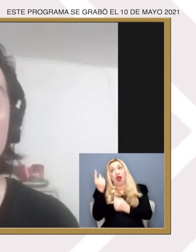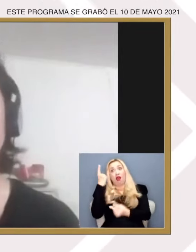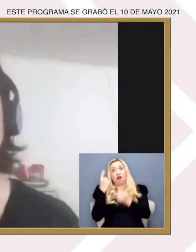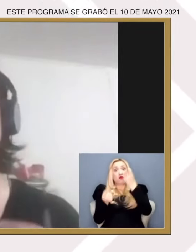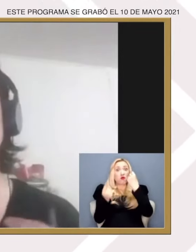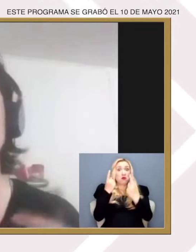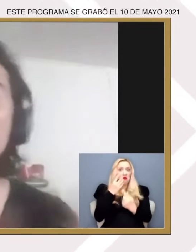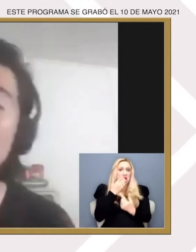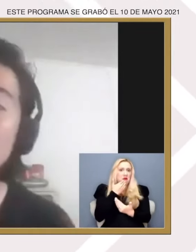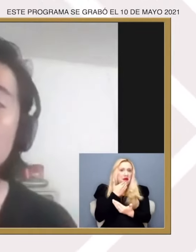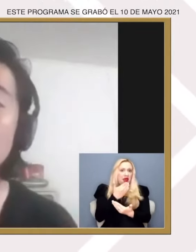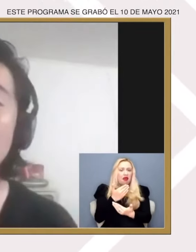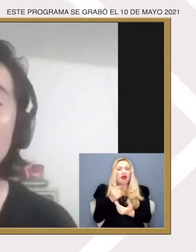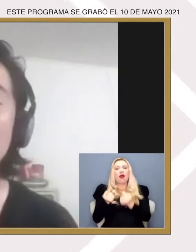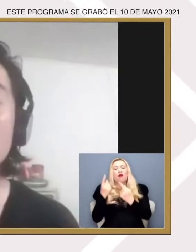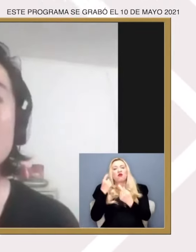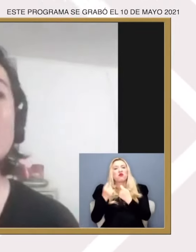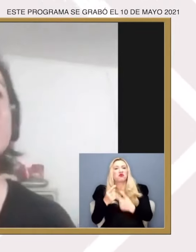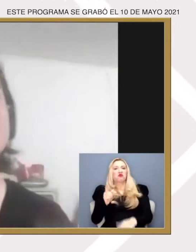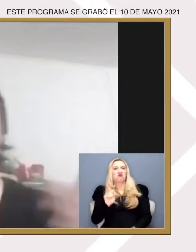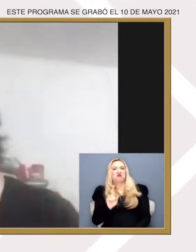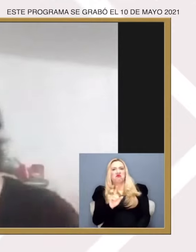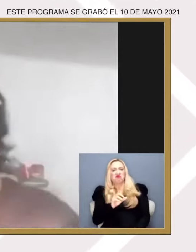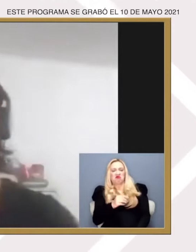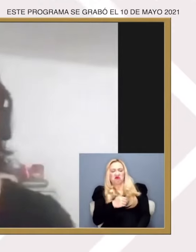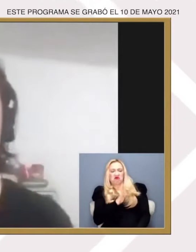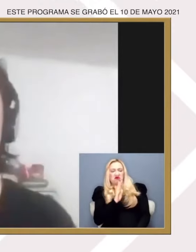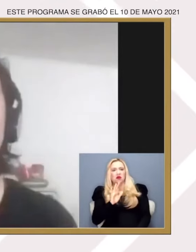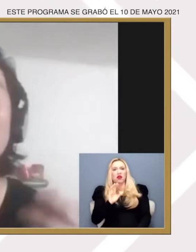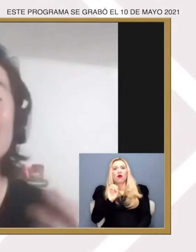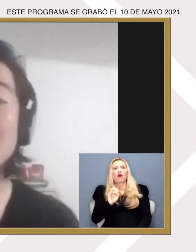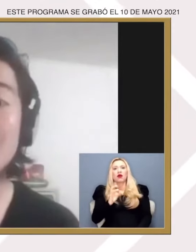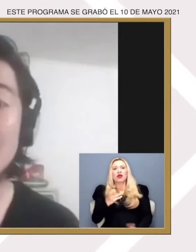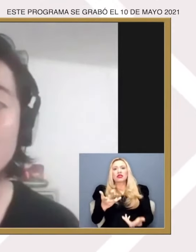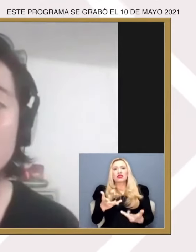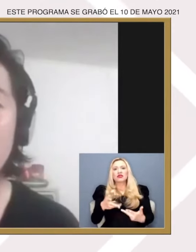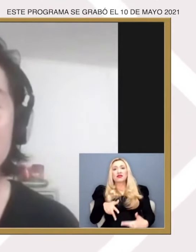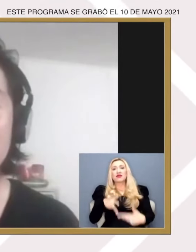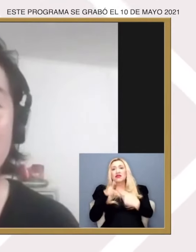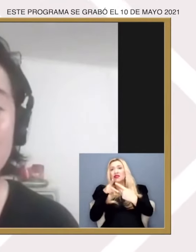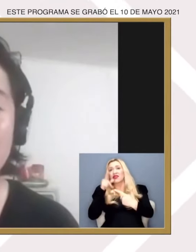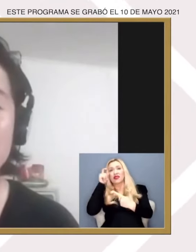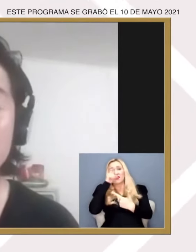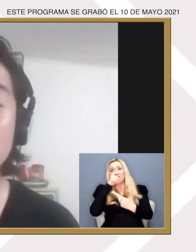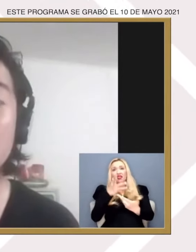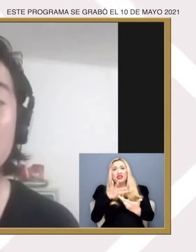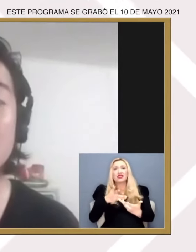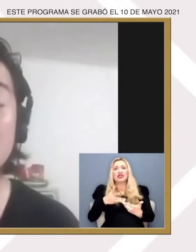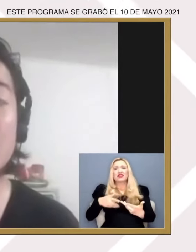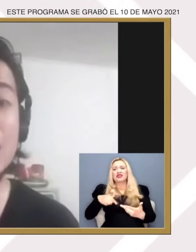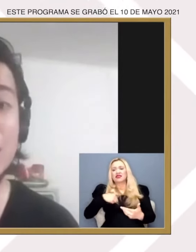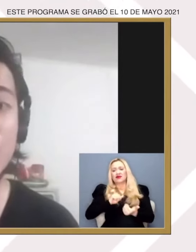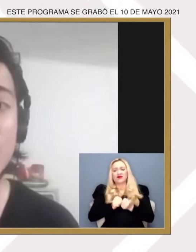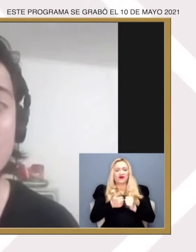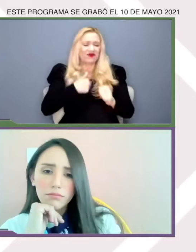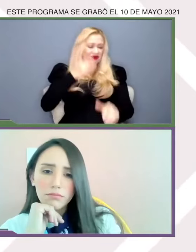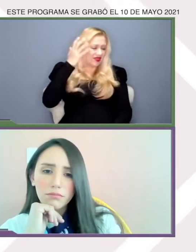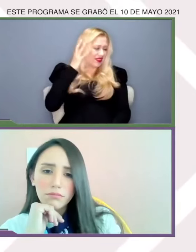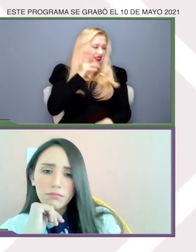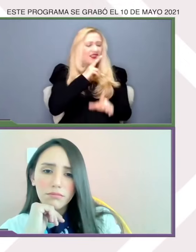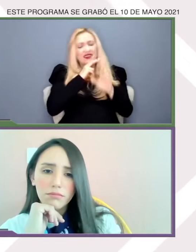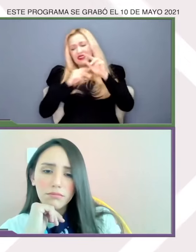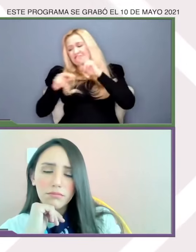difícil por el distanciamiento social y entonces empiezan a haber cuestiones de ansiedad. Ansiedad en las personas que quieren comenzar